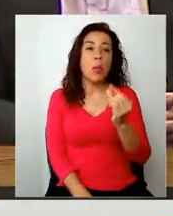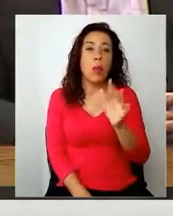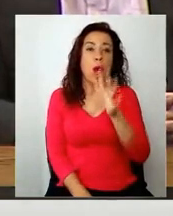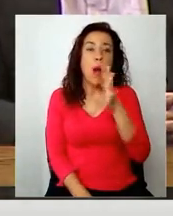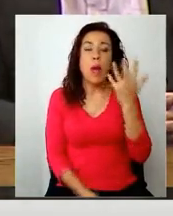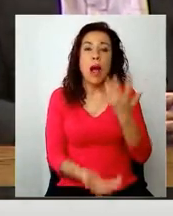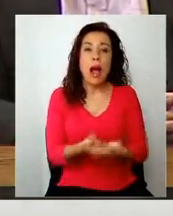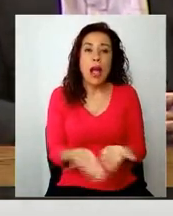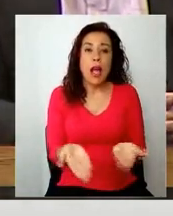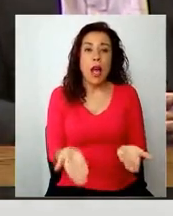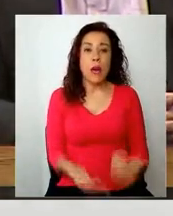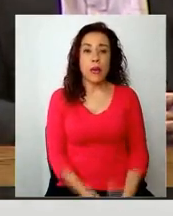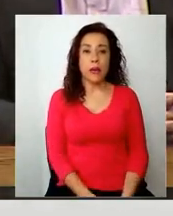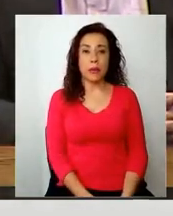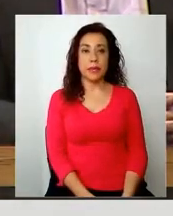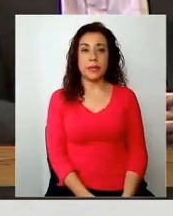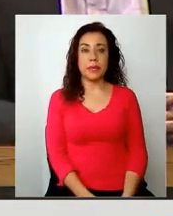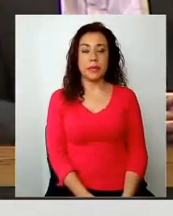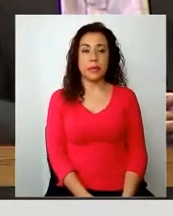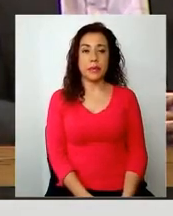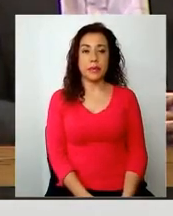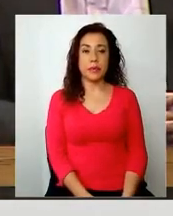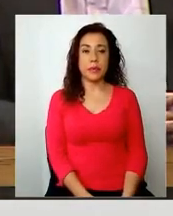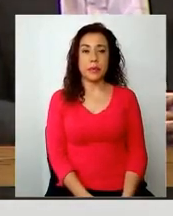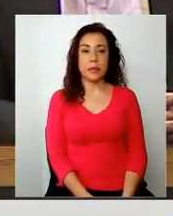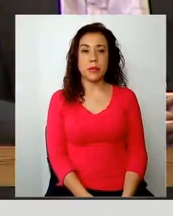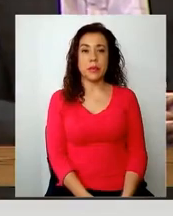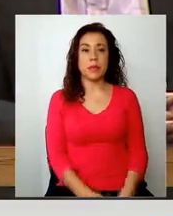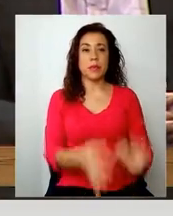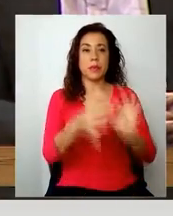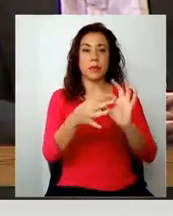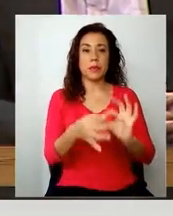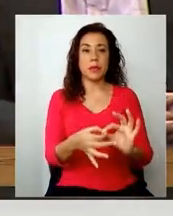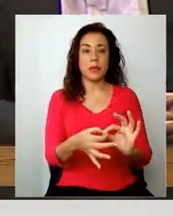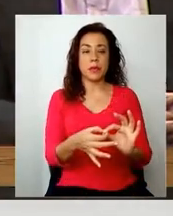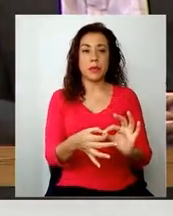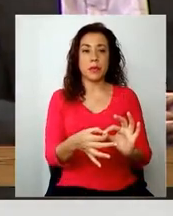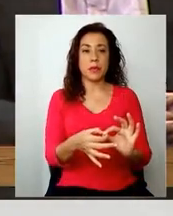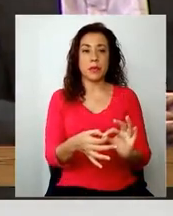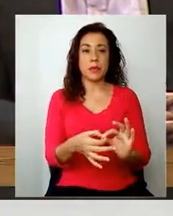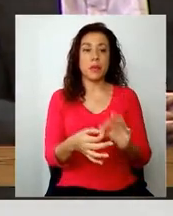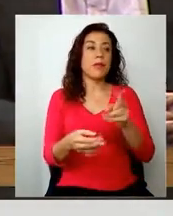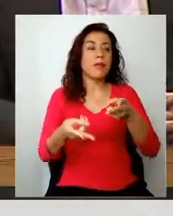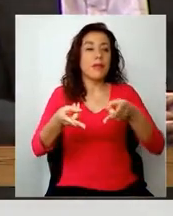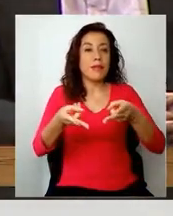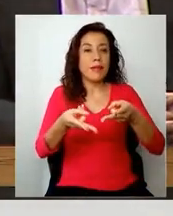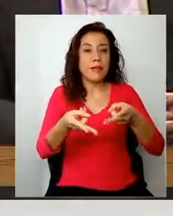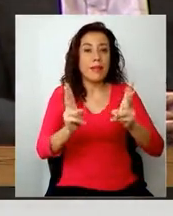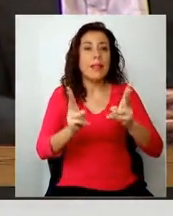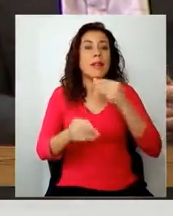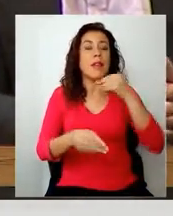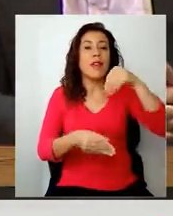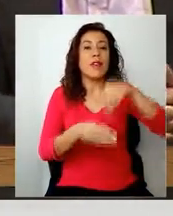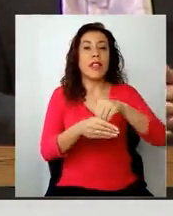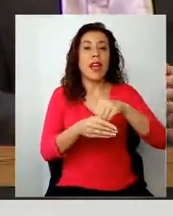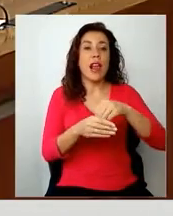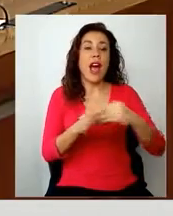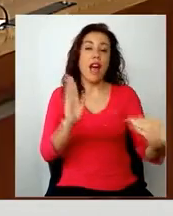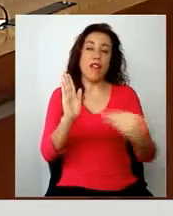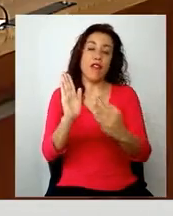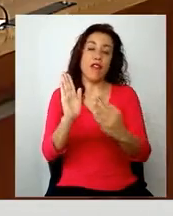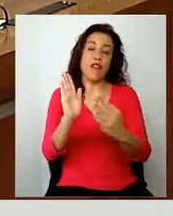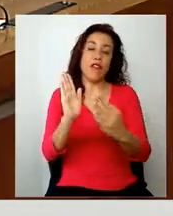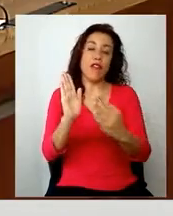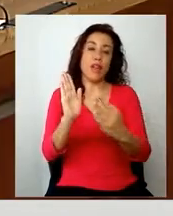está contando el país Muchas gracias por su disposición y por votar favorablemente este proyecto